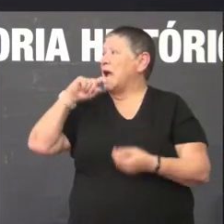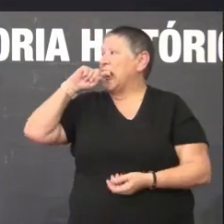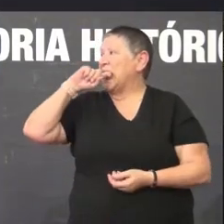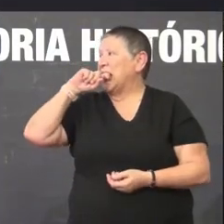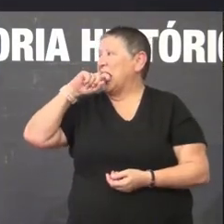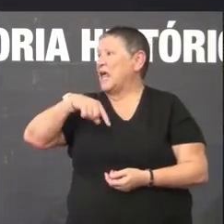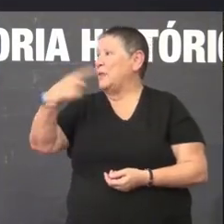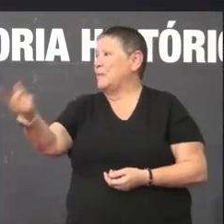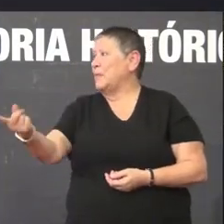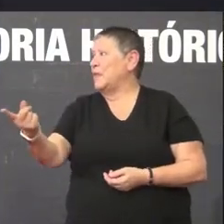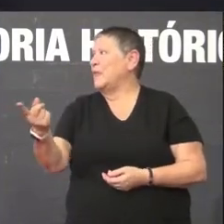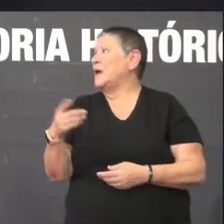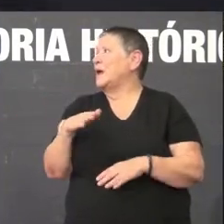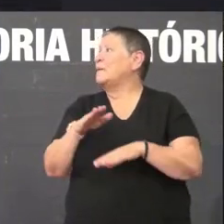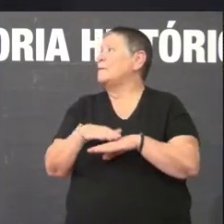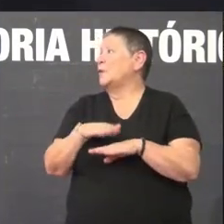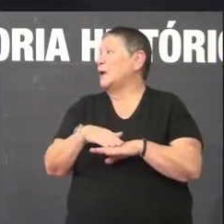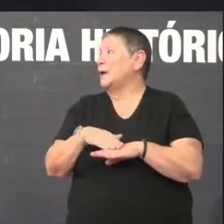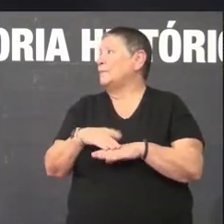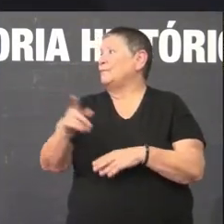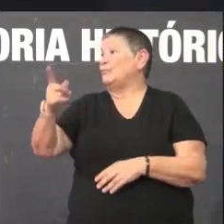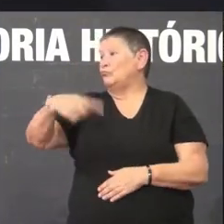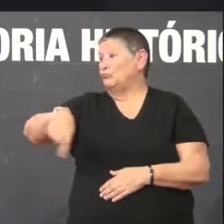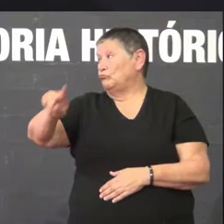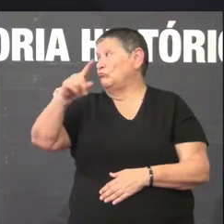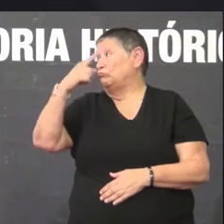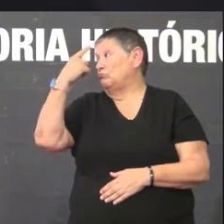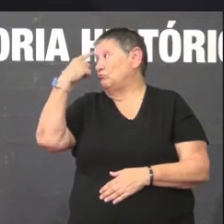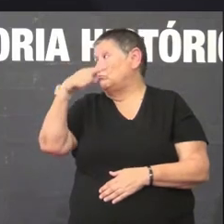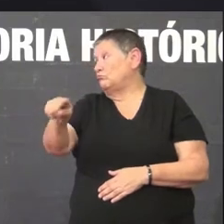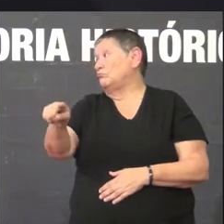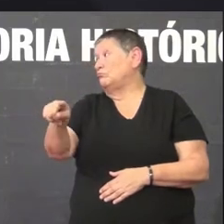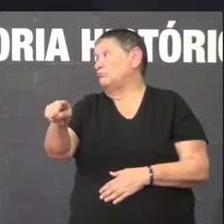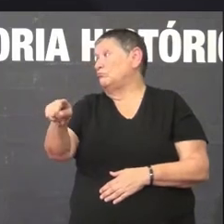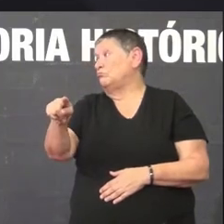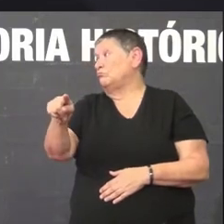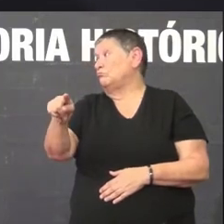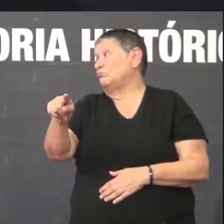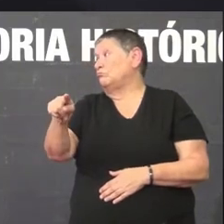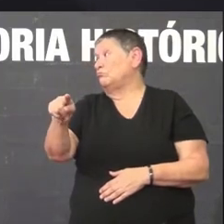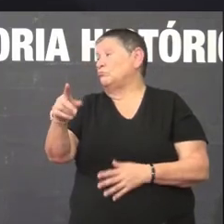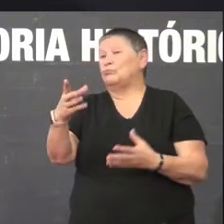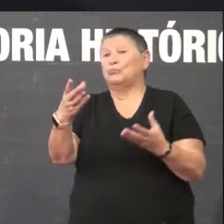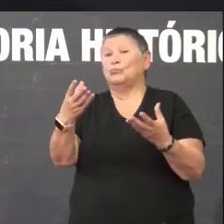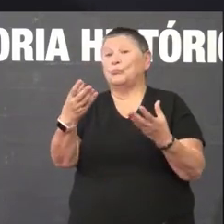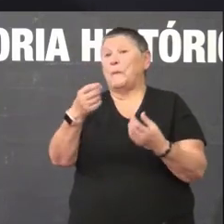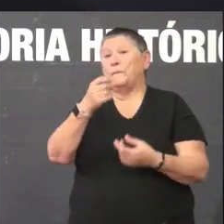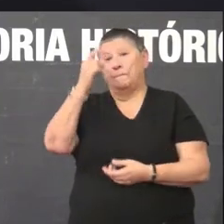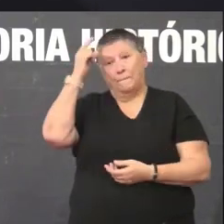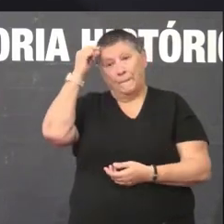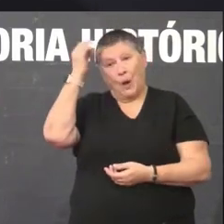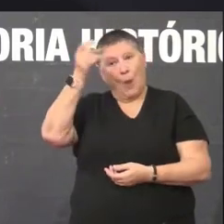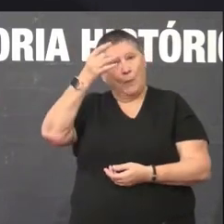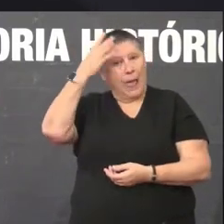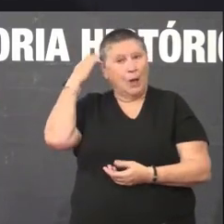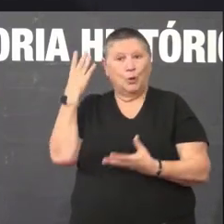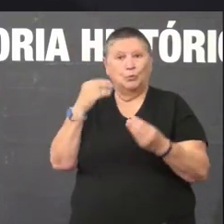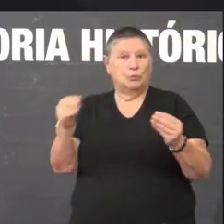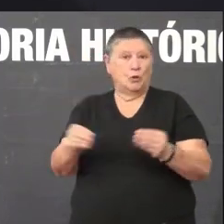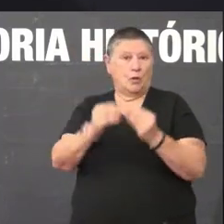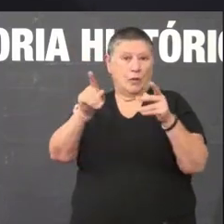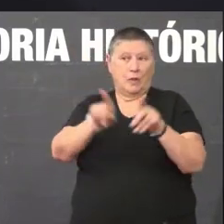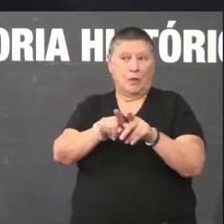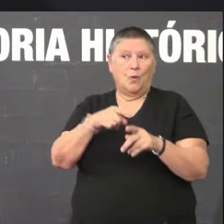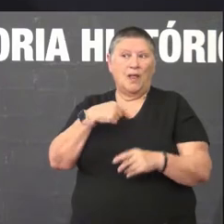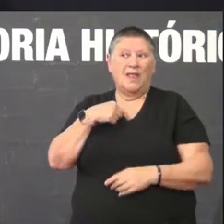Franco, todos habedes conocido, polo menos polo moito pelo blanco que coincide con meu,